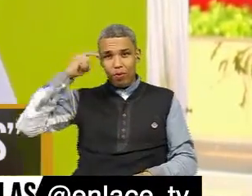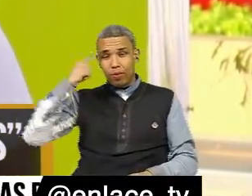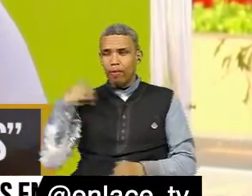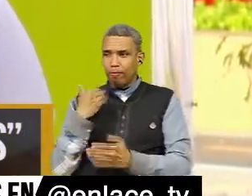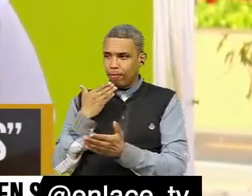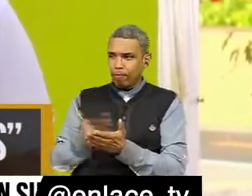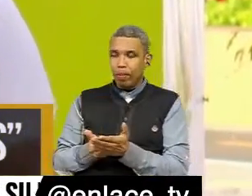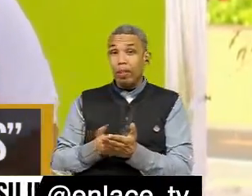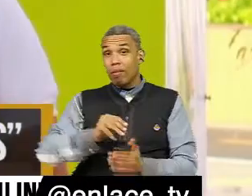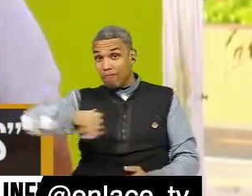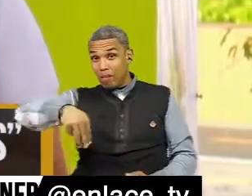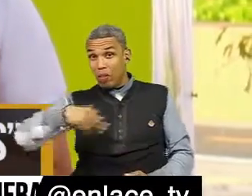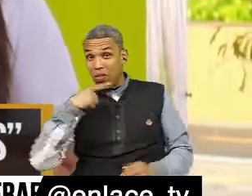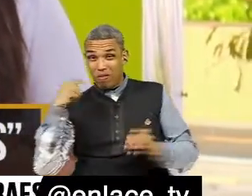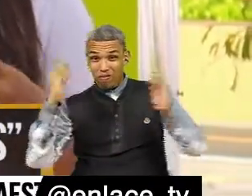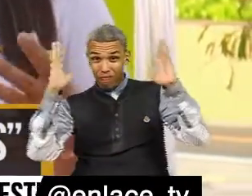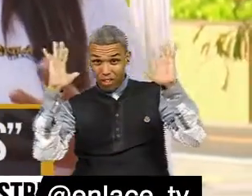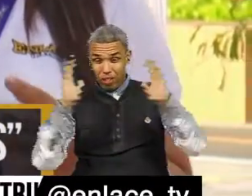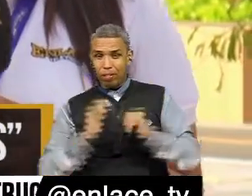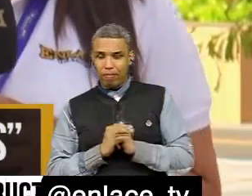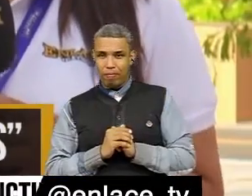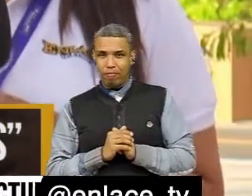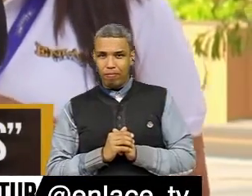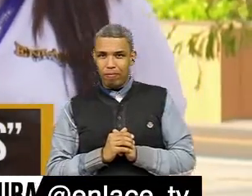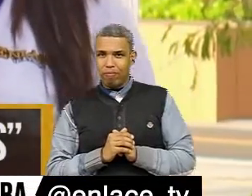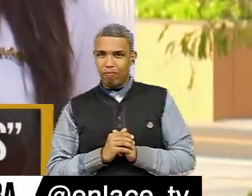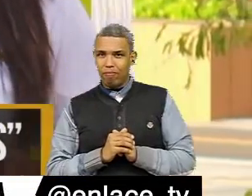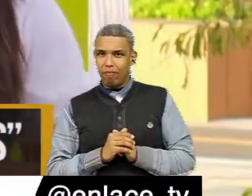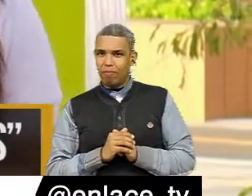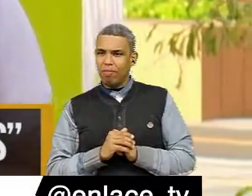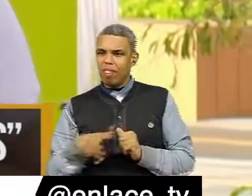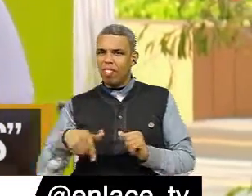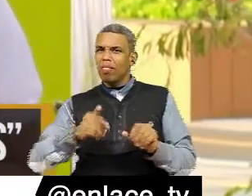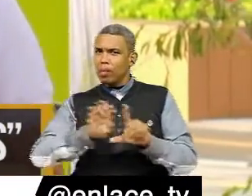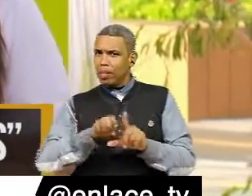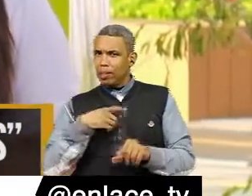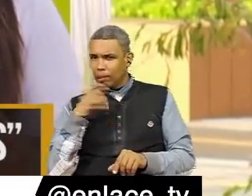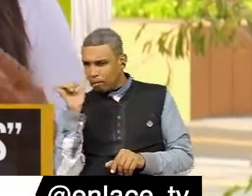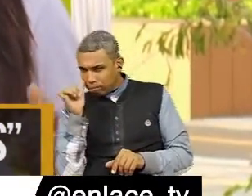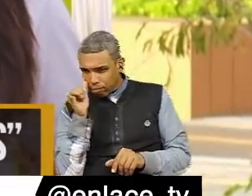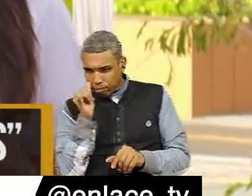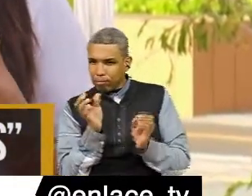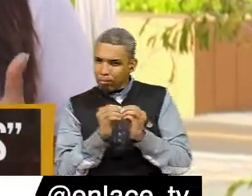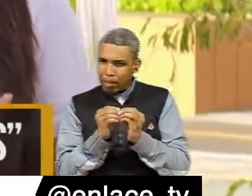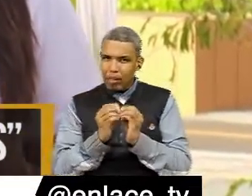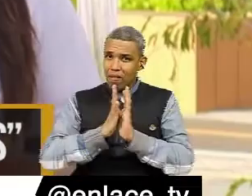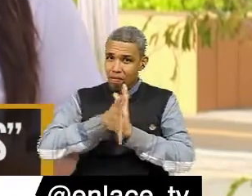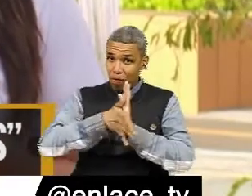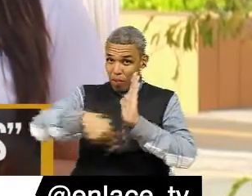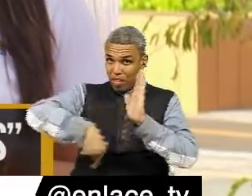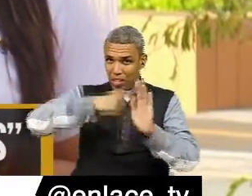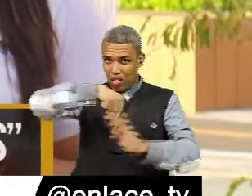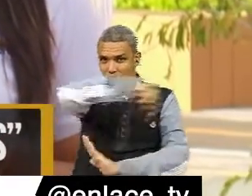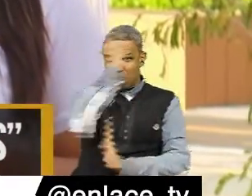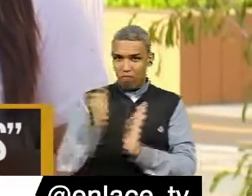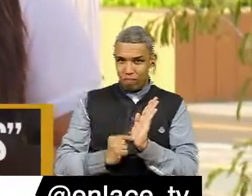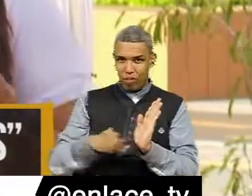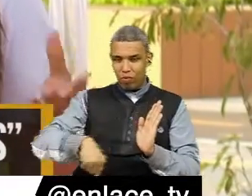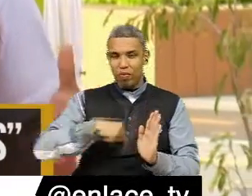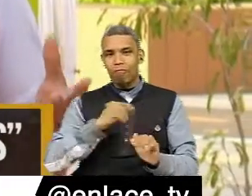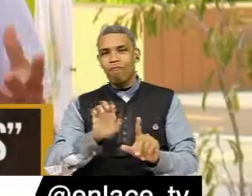supuesto, el miércoles 20 de junio, de julio, le estaremos haciendo seguimiento a cada una de esas actividades conmemorativas en torno al 20 de julio y